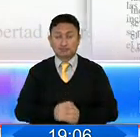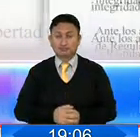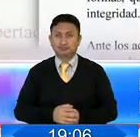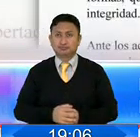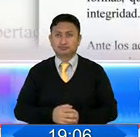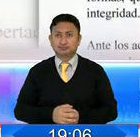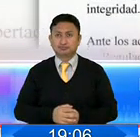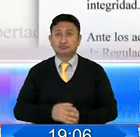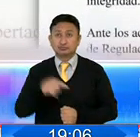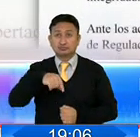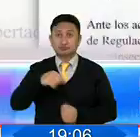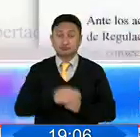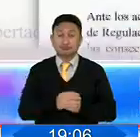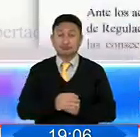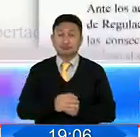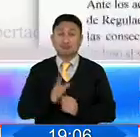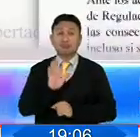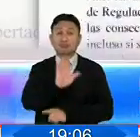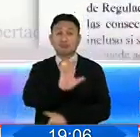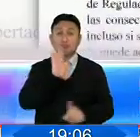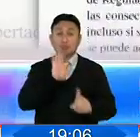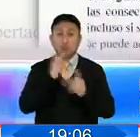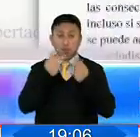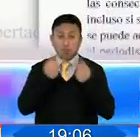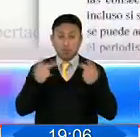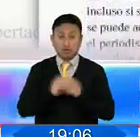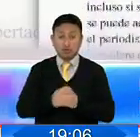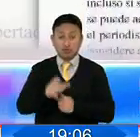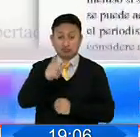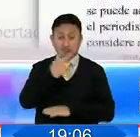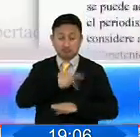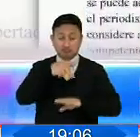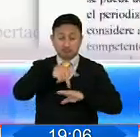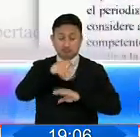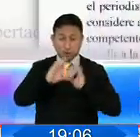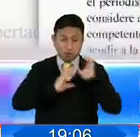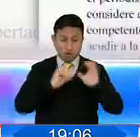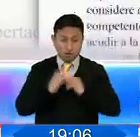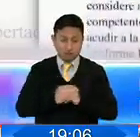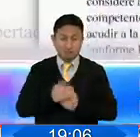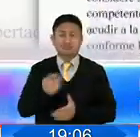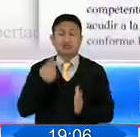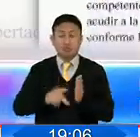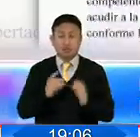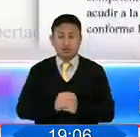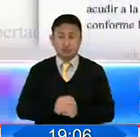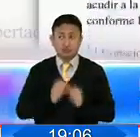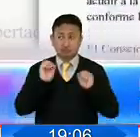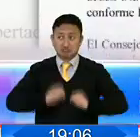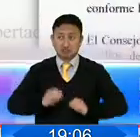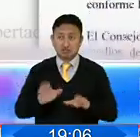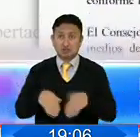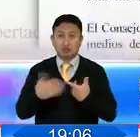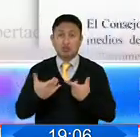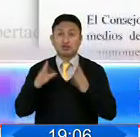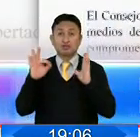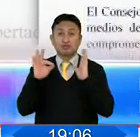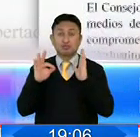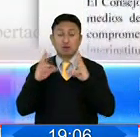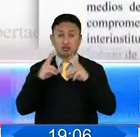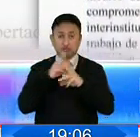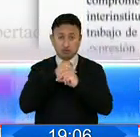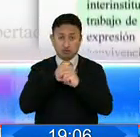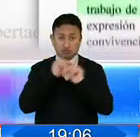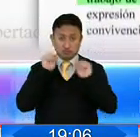comunicado sobre las consecuencias de amenazas públicas hacia los profesionales de la comunicación, incluso si son realizadas desde redes